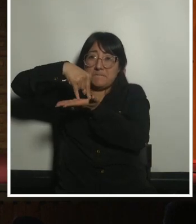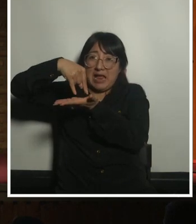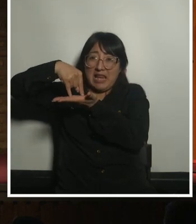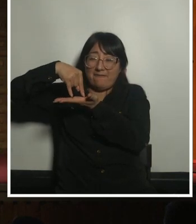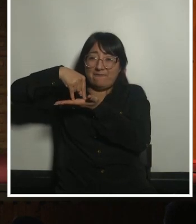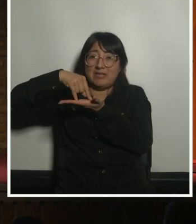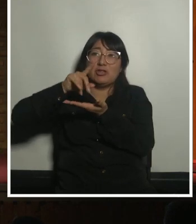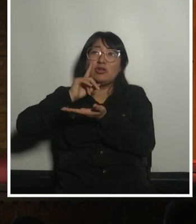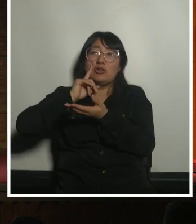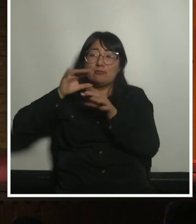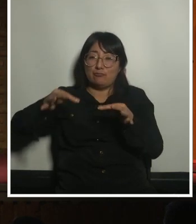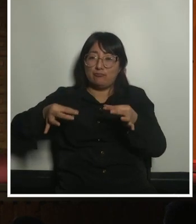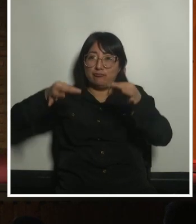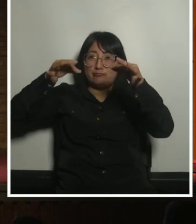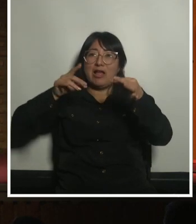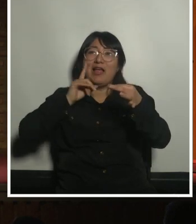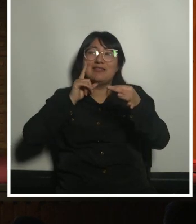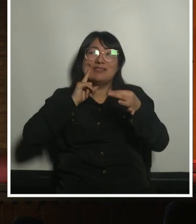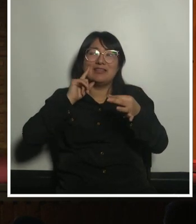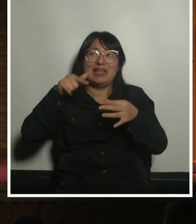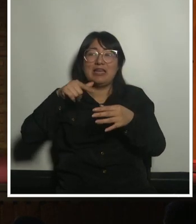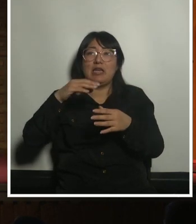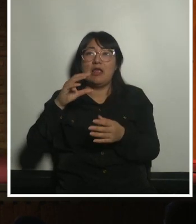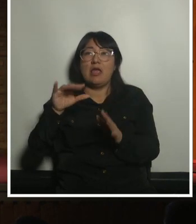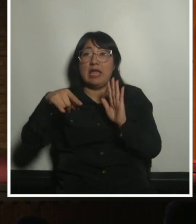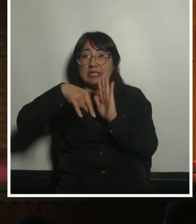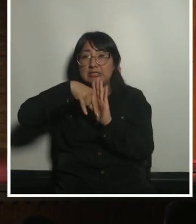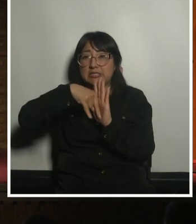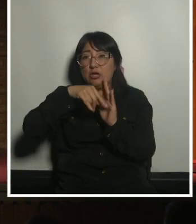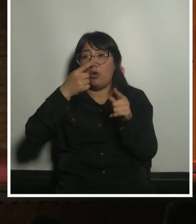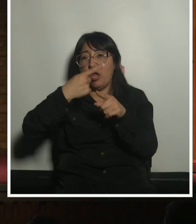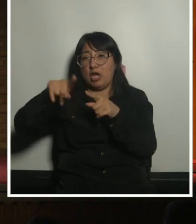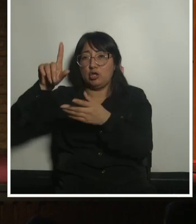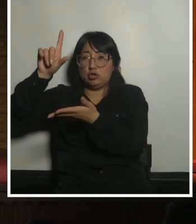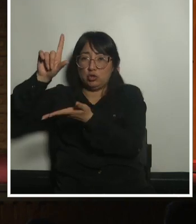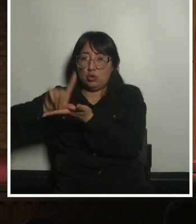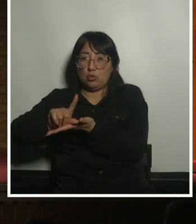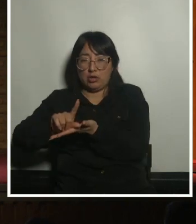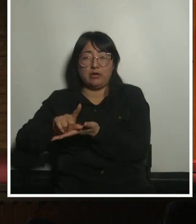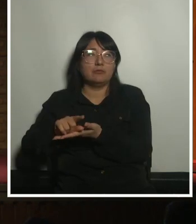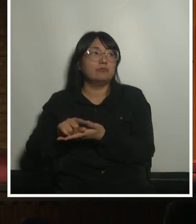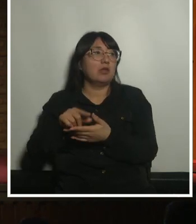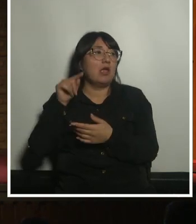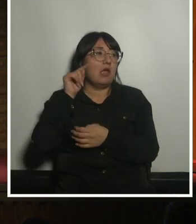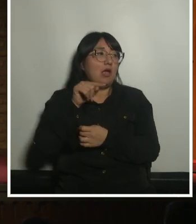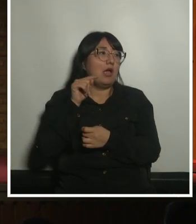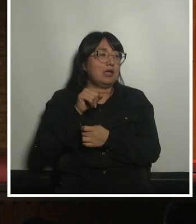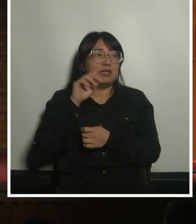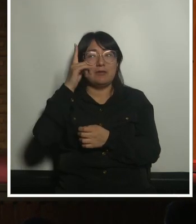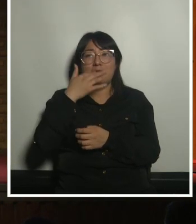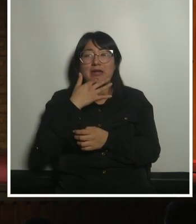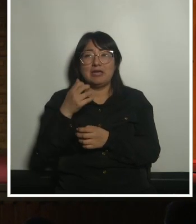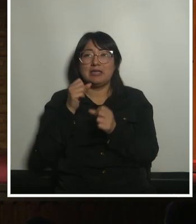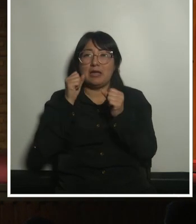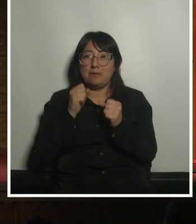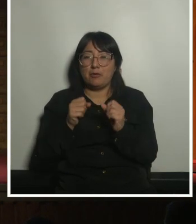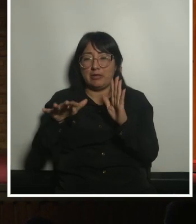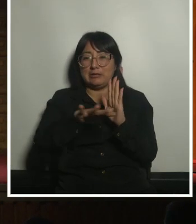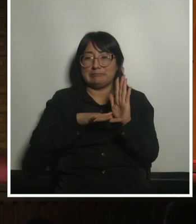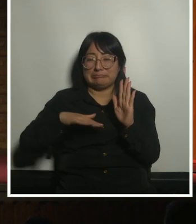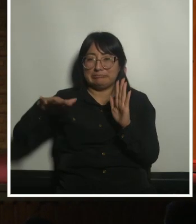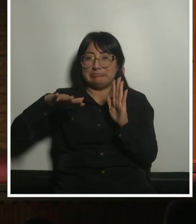para lidiar con la marea en el Chiloé y en otros lugares. Acá, bueno, le sirvió para incrementar la planta baja a